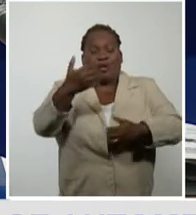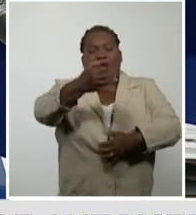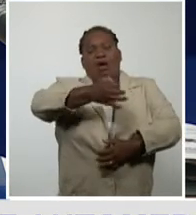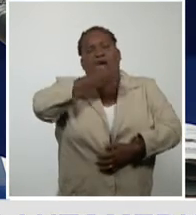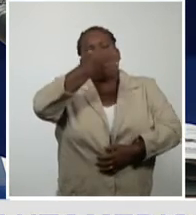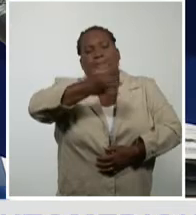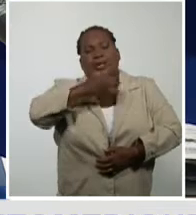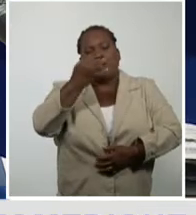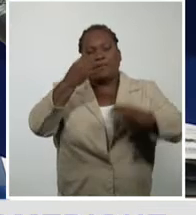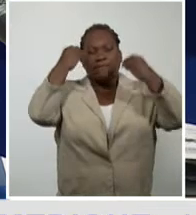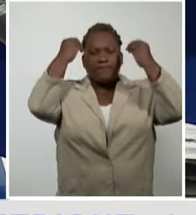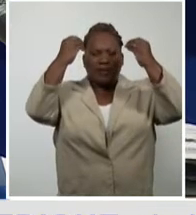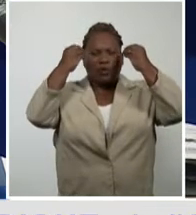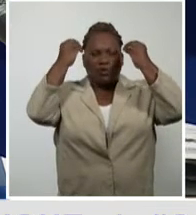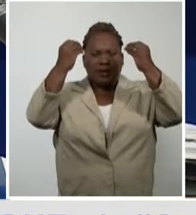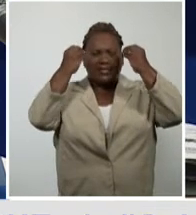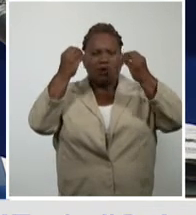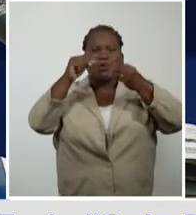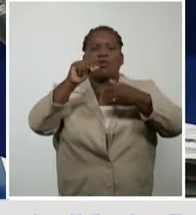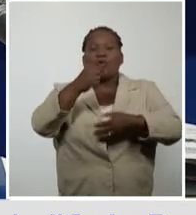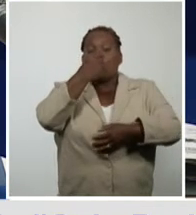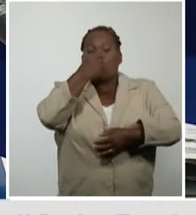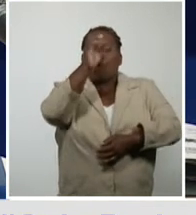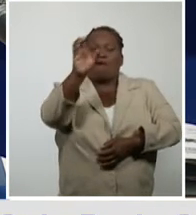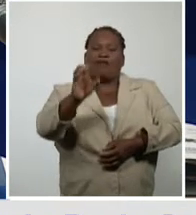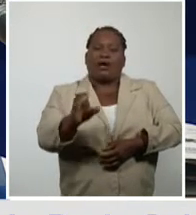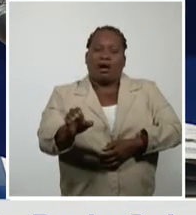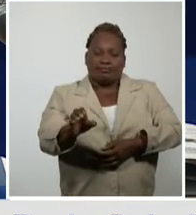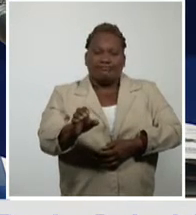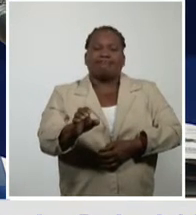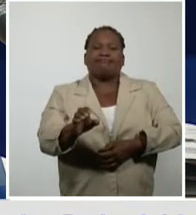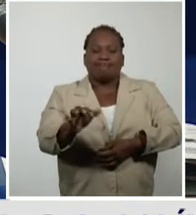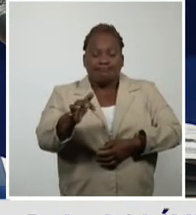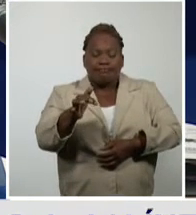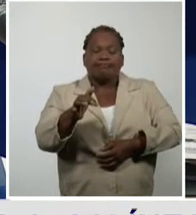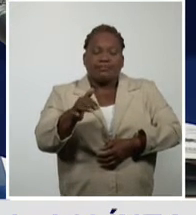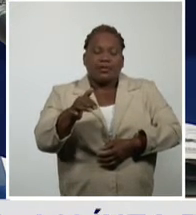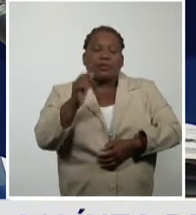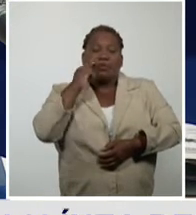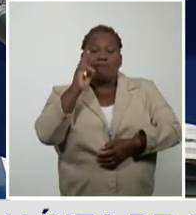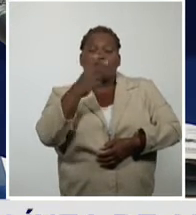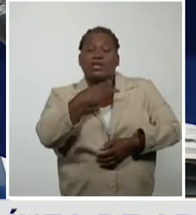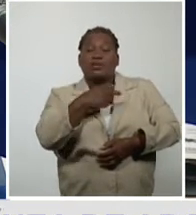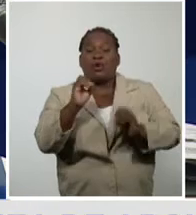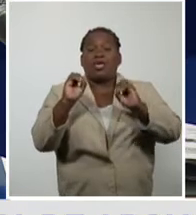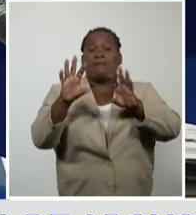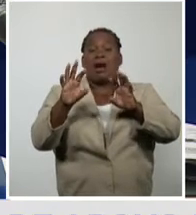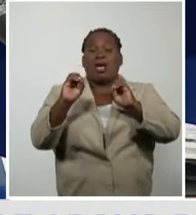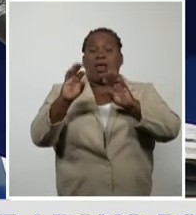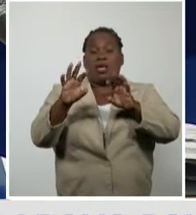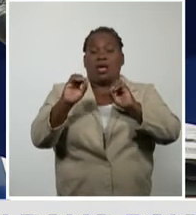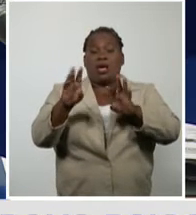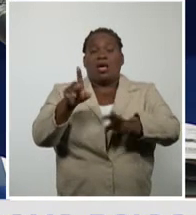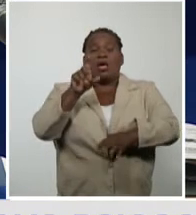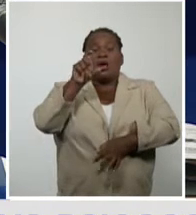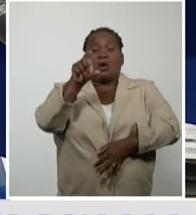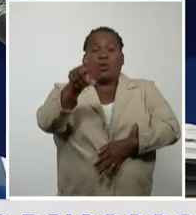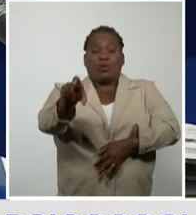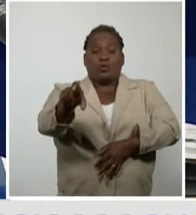preocupación con el continente africano, que como ustedes han visto las imágenes, es de los últimos que